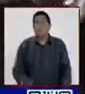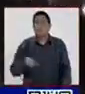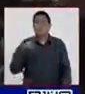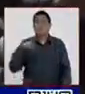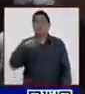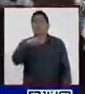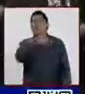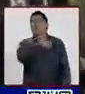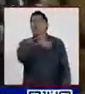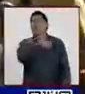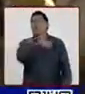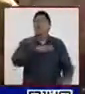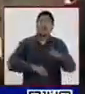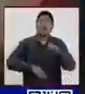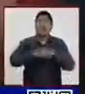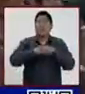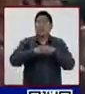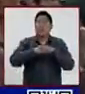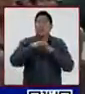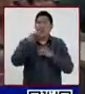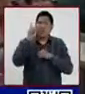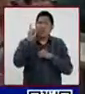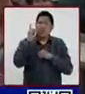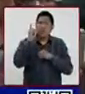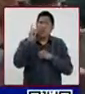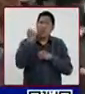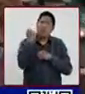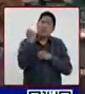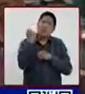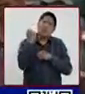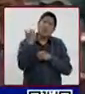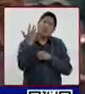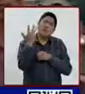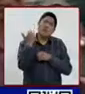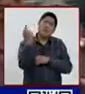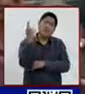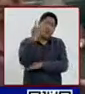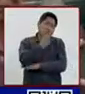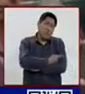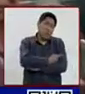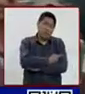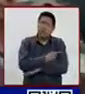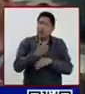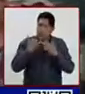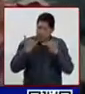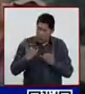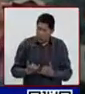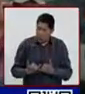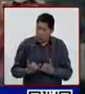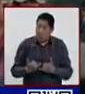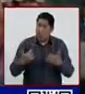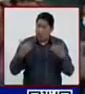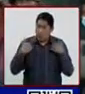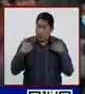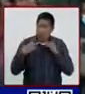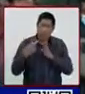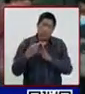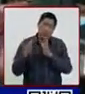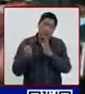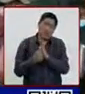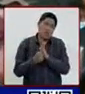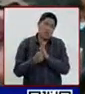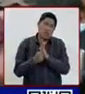Estamos dando como máximo plazo 15 días, compañeros, a partir de hoy día, para tener la